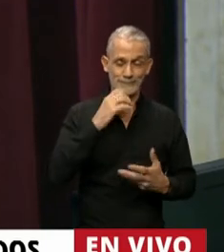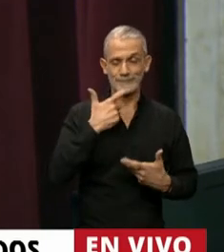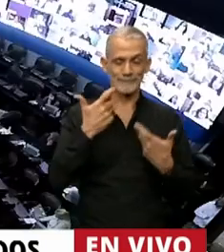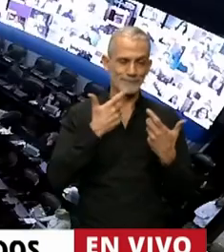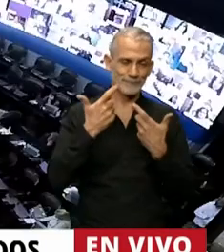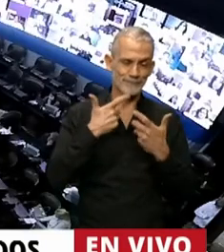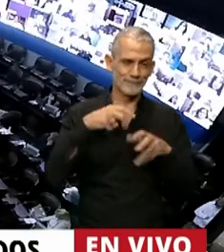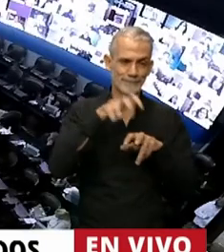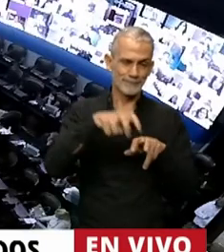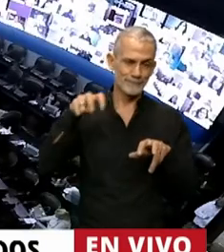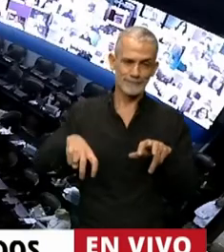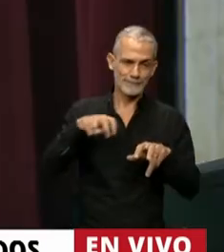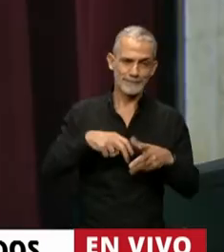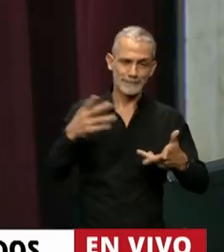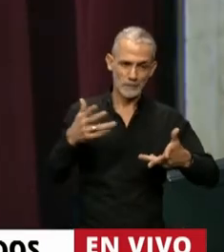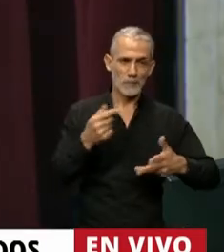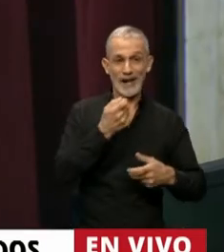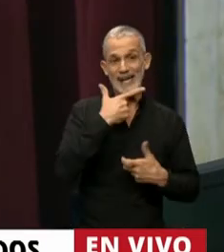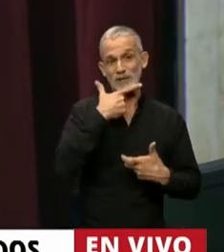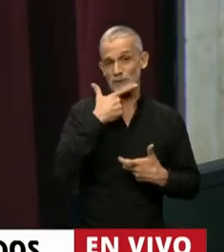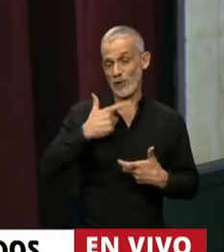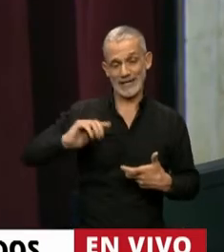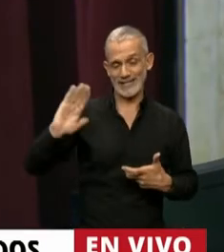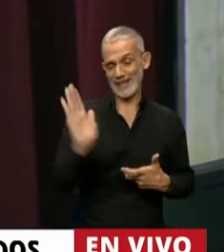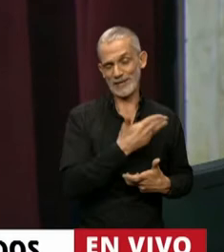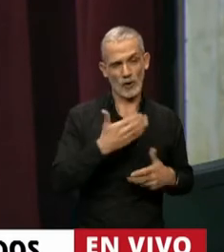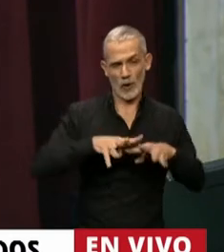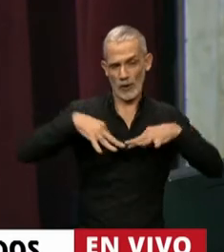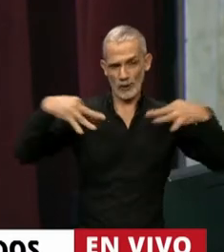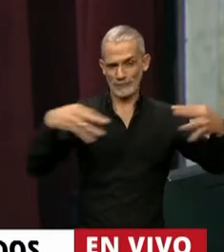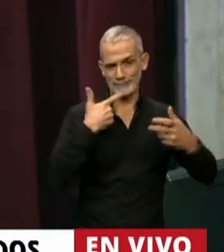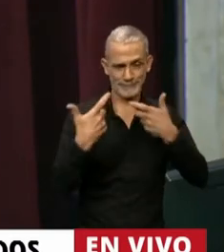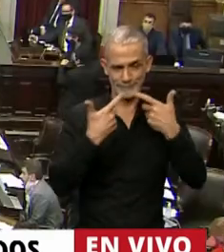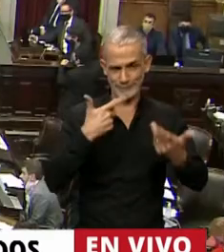Le aclaro, diputado, que generó una sonrisa generalizada en todo el recinto.